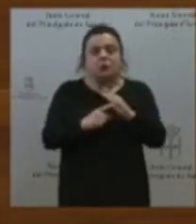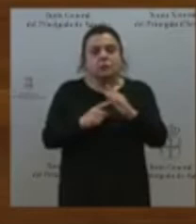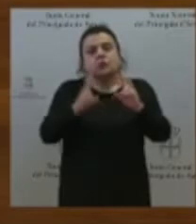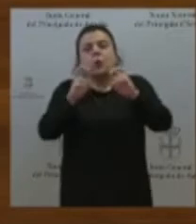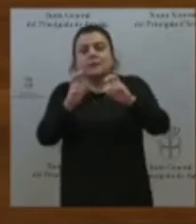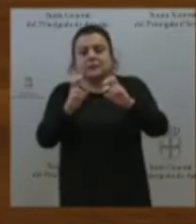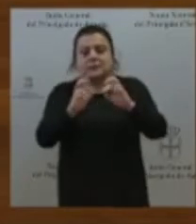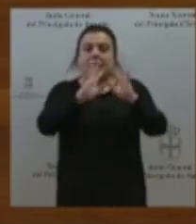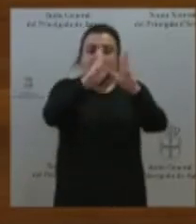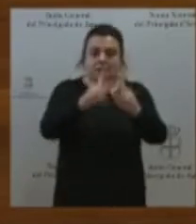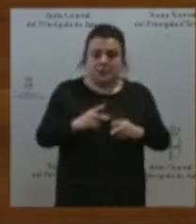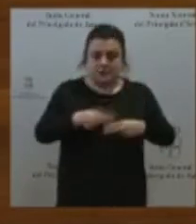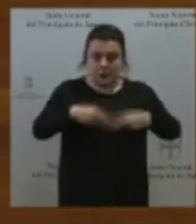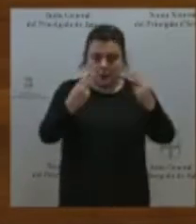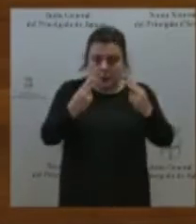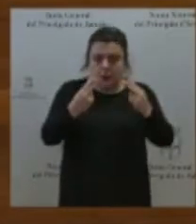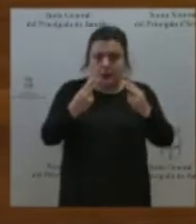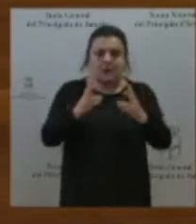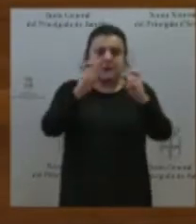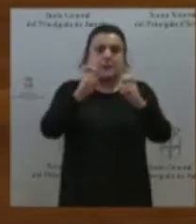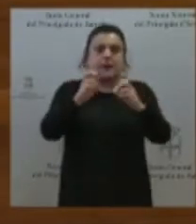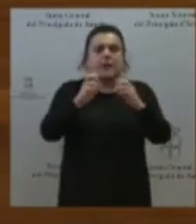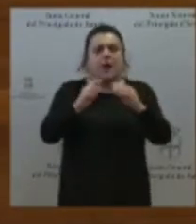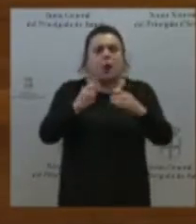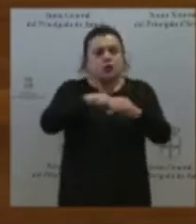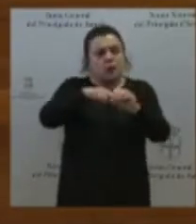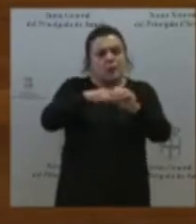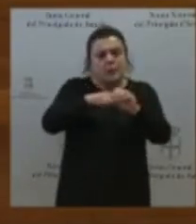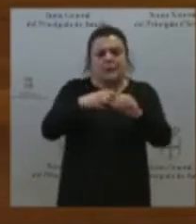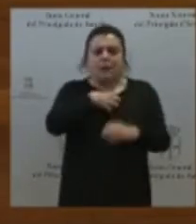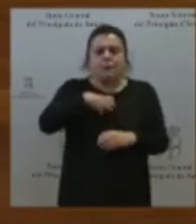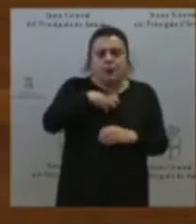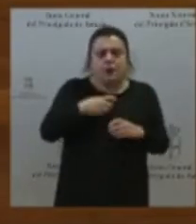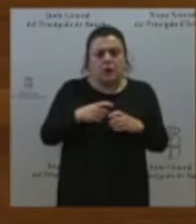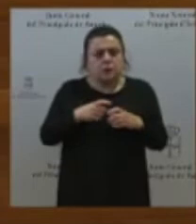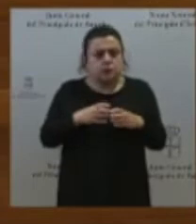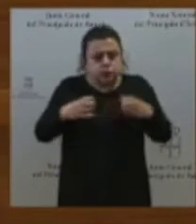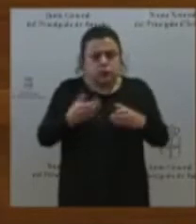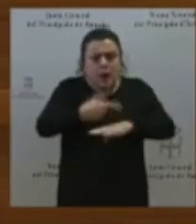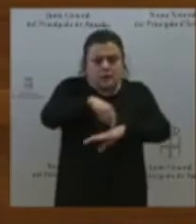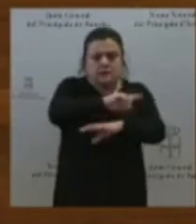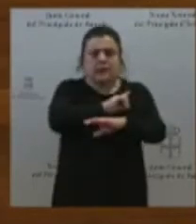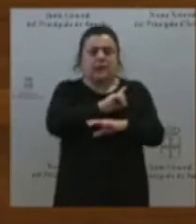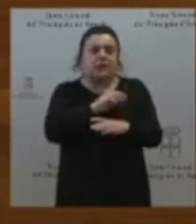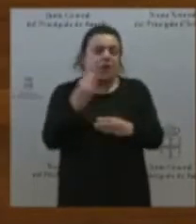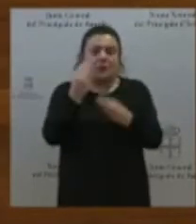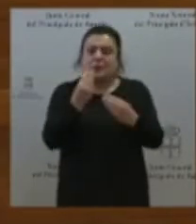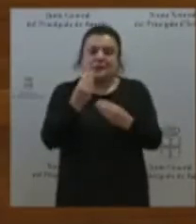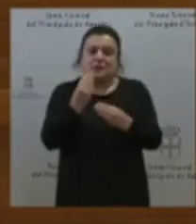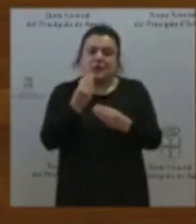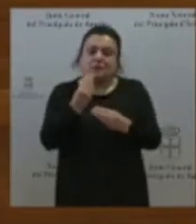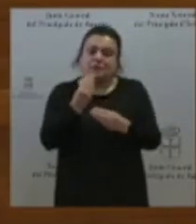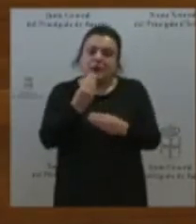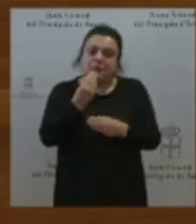de las plantillas de funcionarios en Asturias creo que no solo son inciertos, sino a menudo injustos. La administración pública